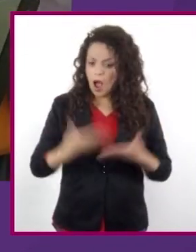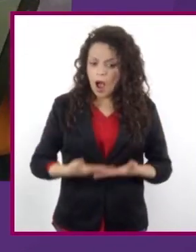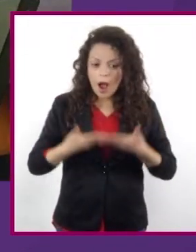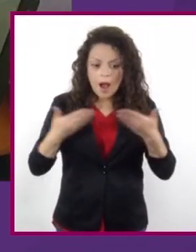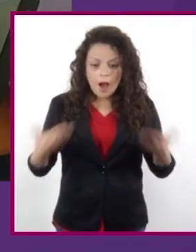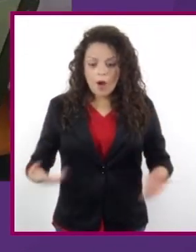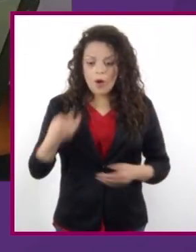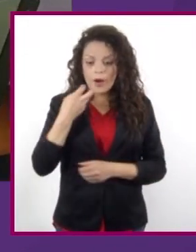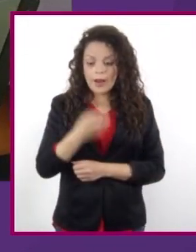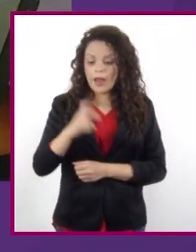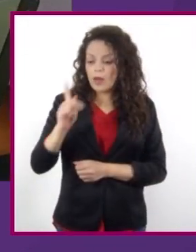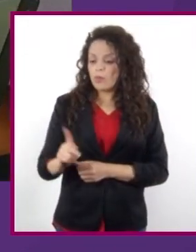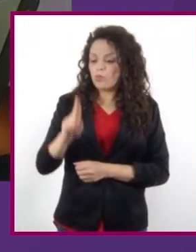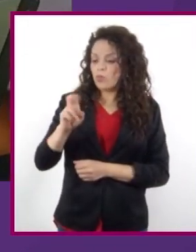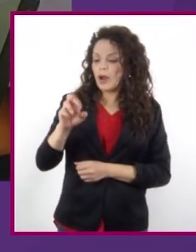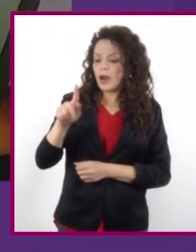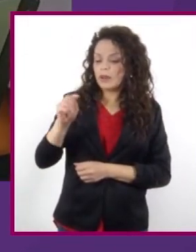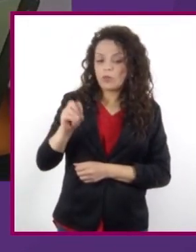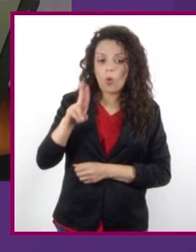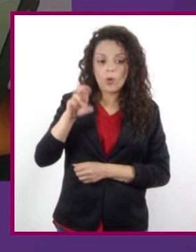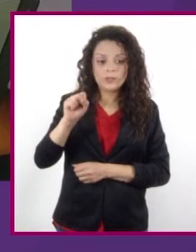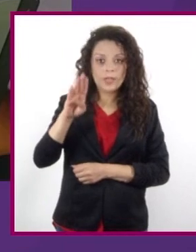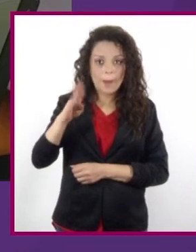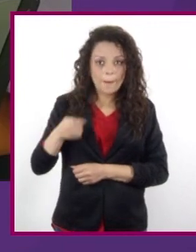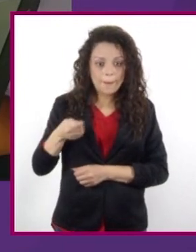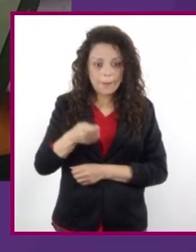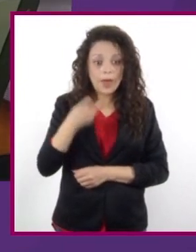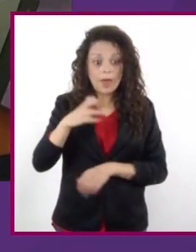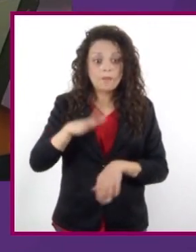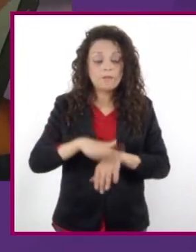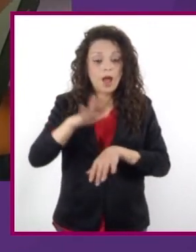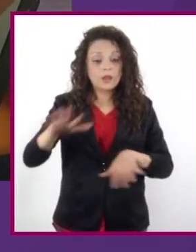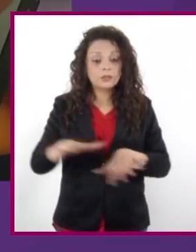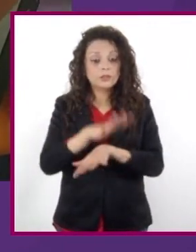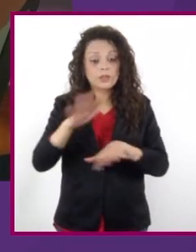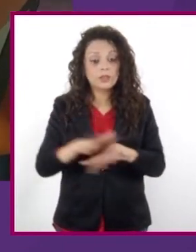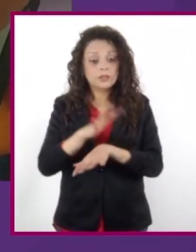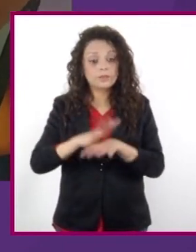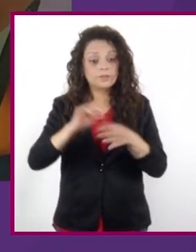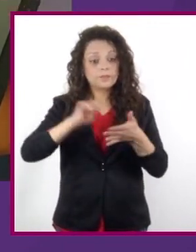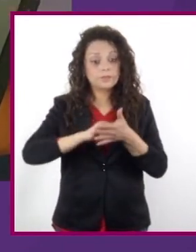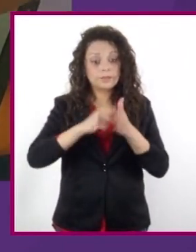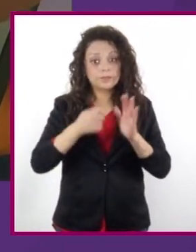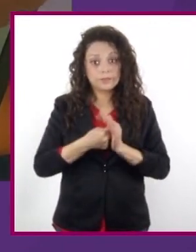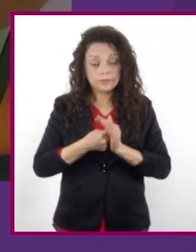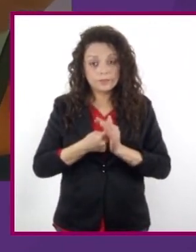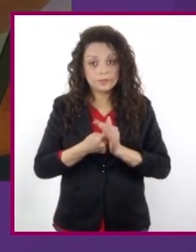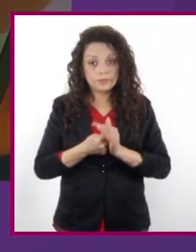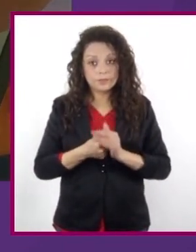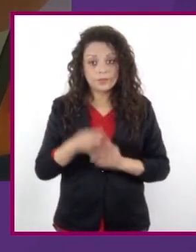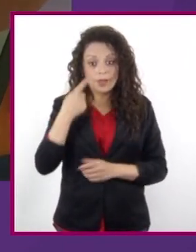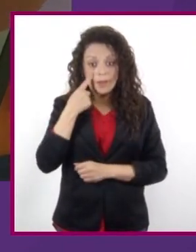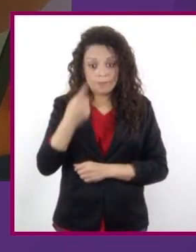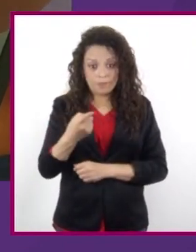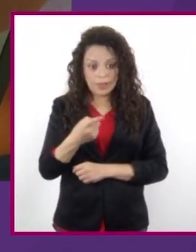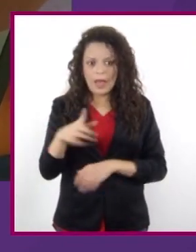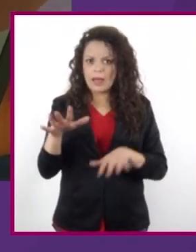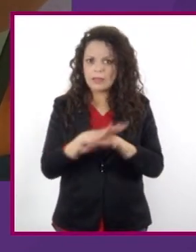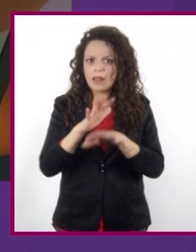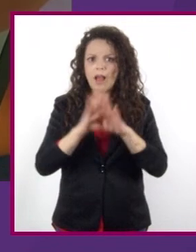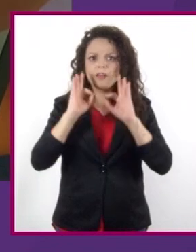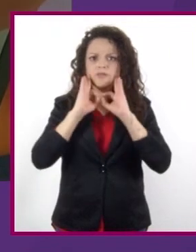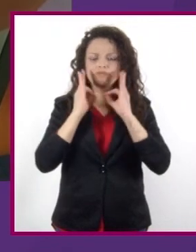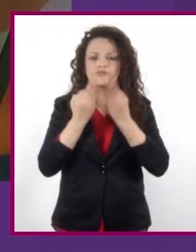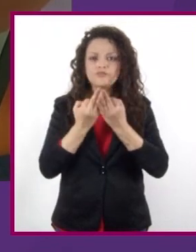el puerto USB es el que más cambios técnicos ha sufrido hasta el grado de reinventarlo, modificando su forma en los